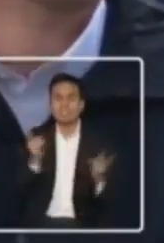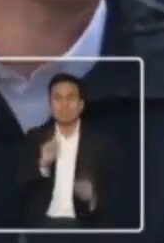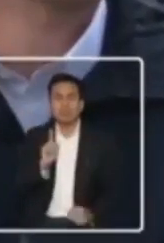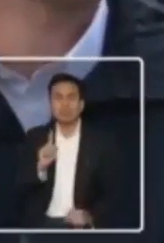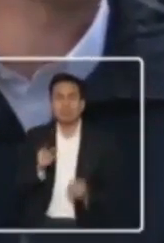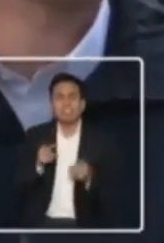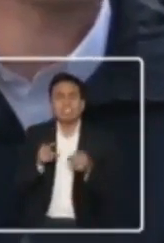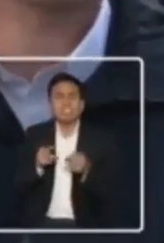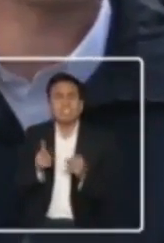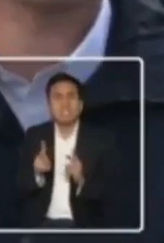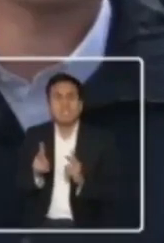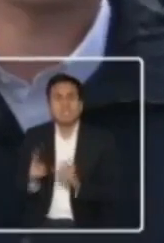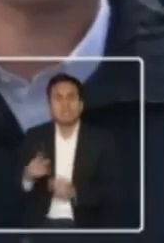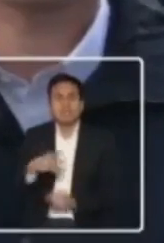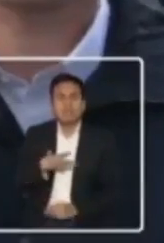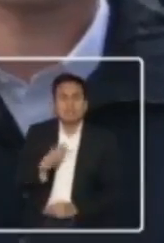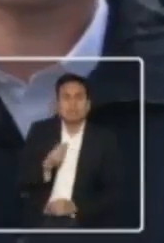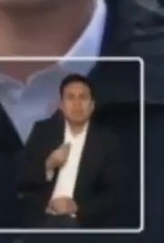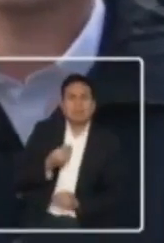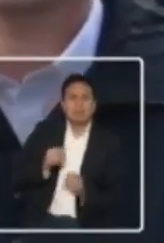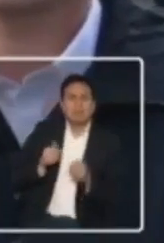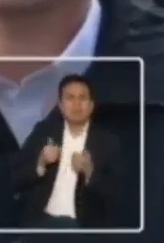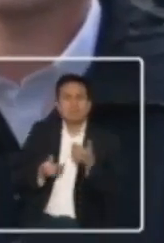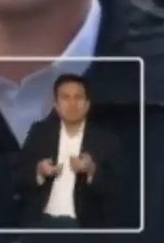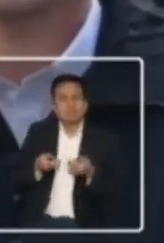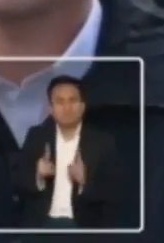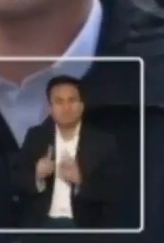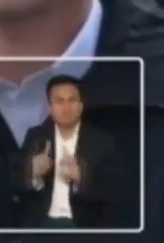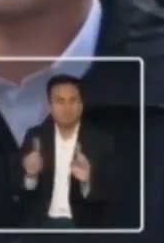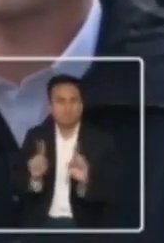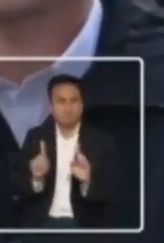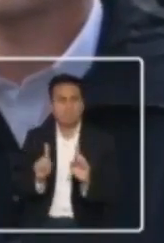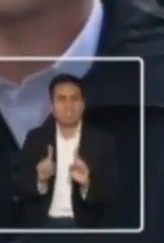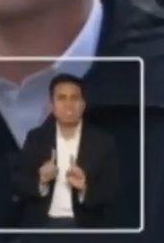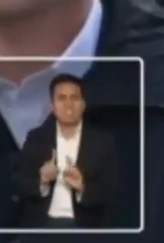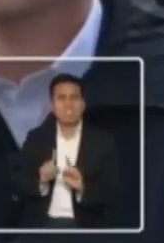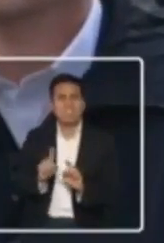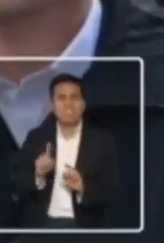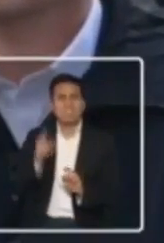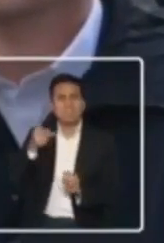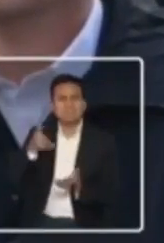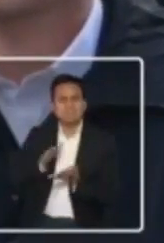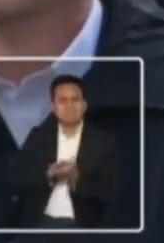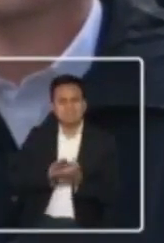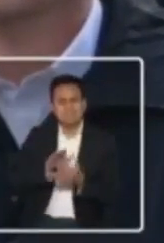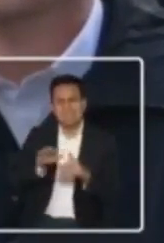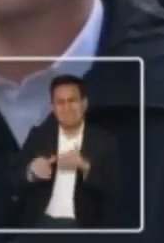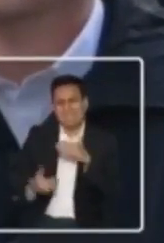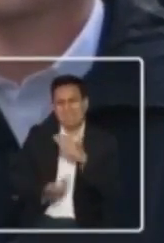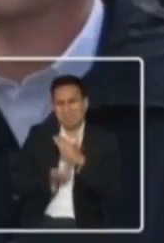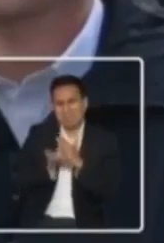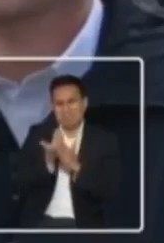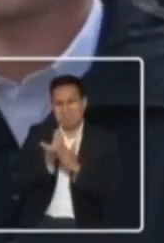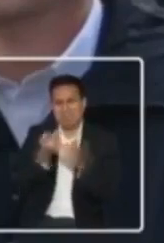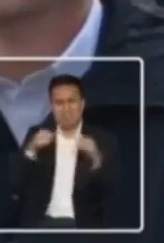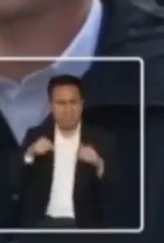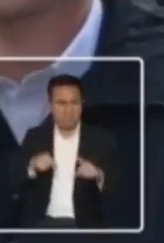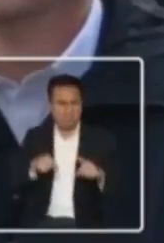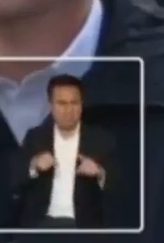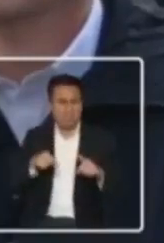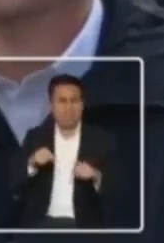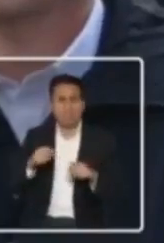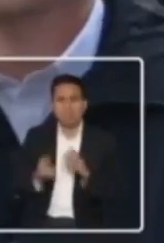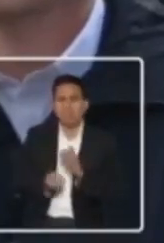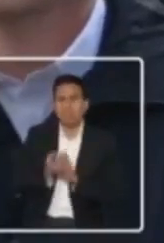va a ceder a esa intimidación. El atentado que hubo esta madrugada no es